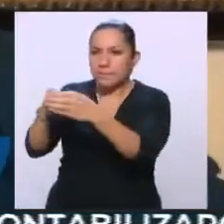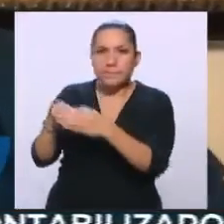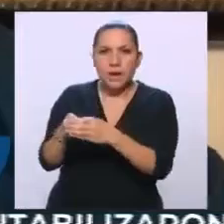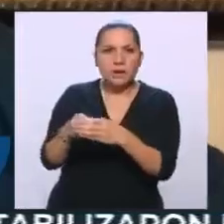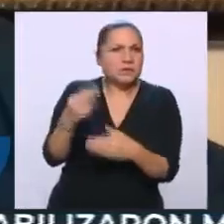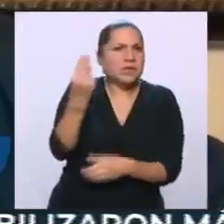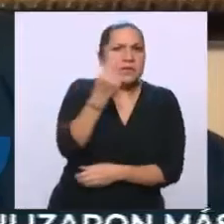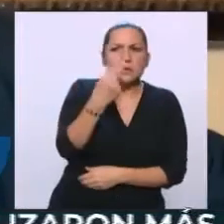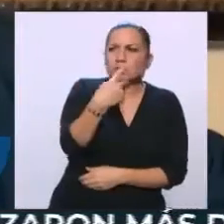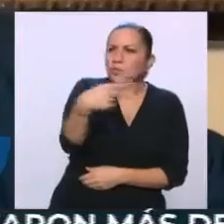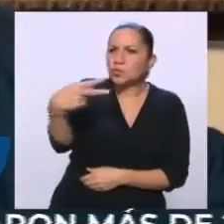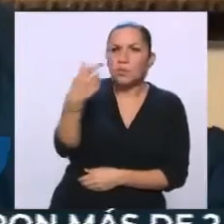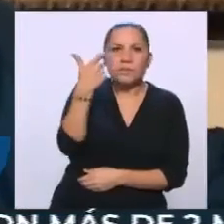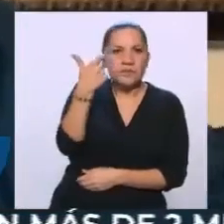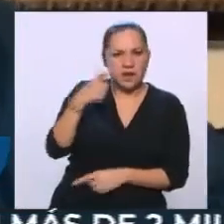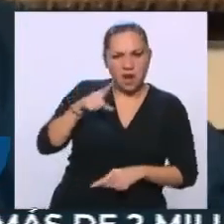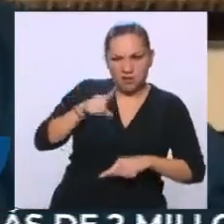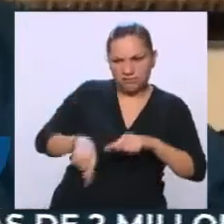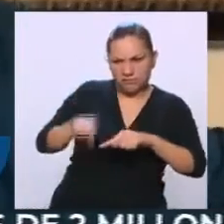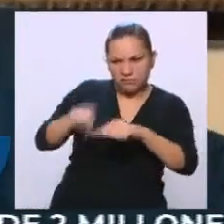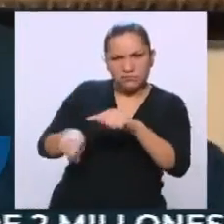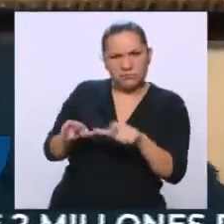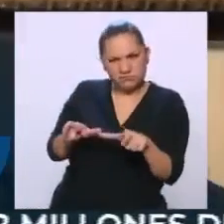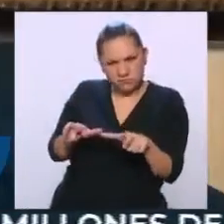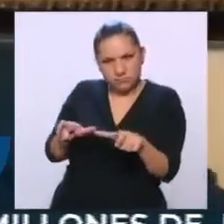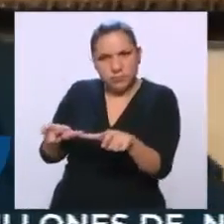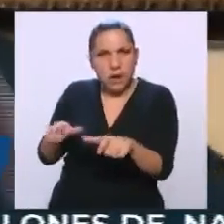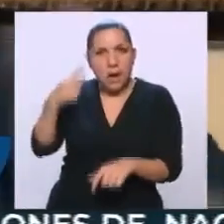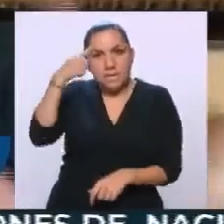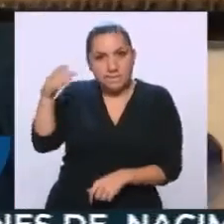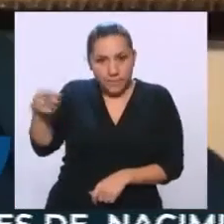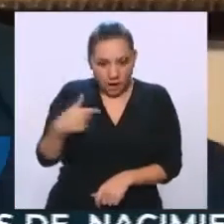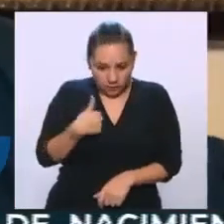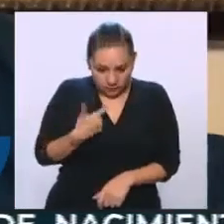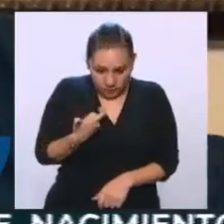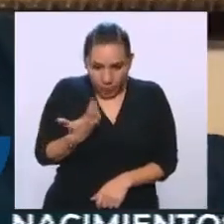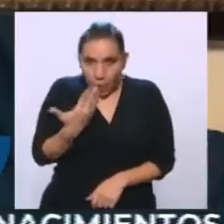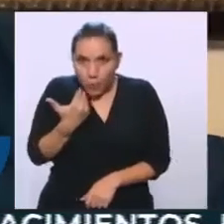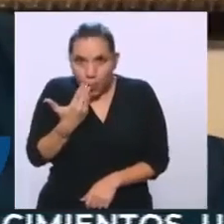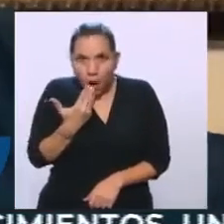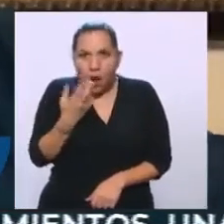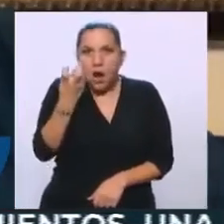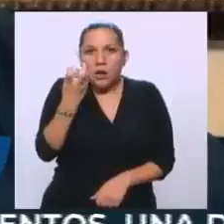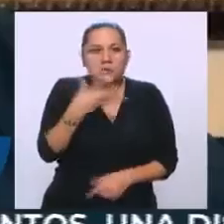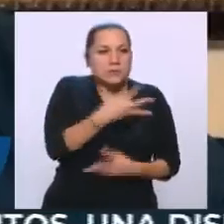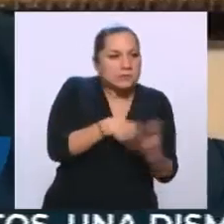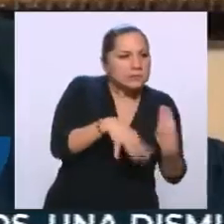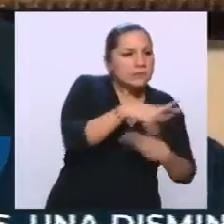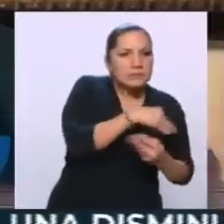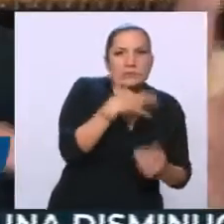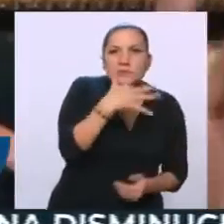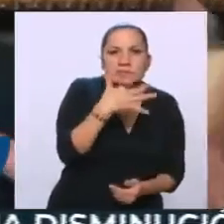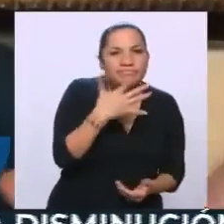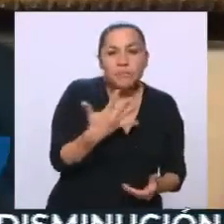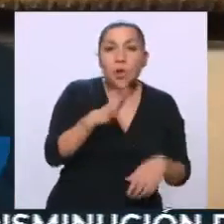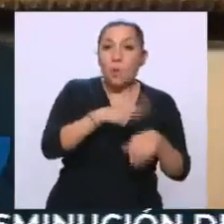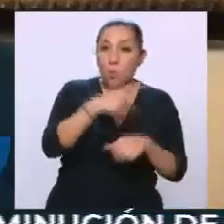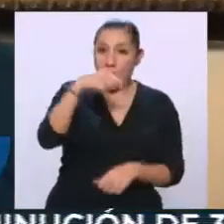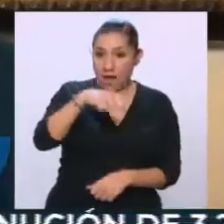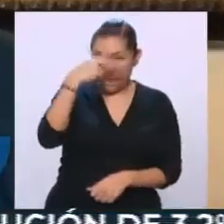organizado cuente con menos recursos para realizar sus actividades. Fíjate, se estima que en México el lavado de dinero supera